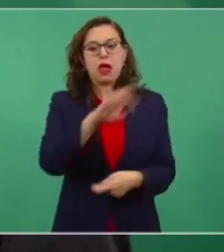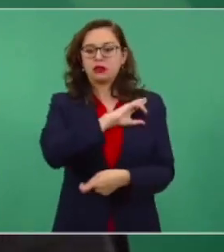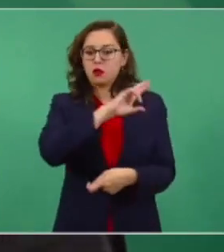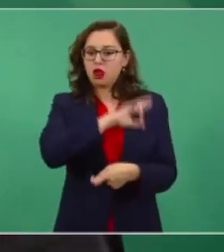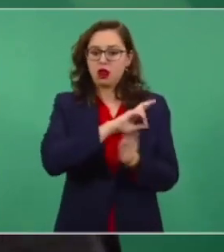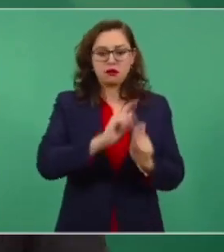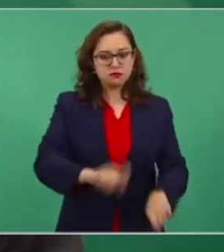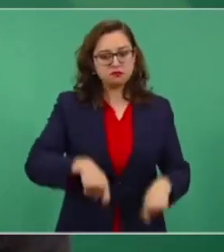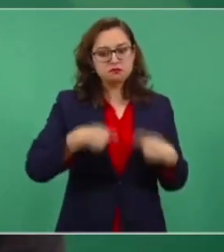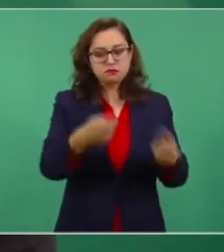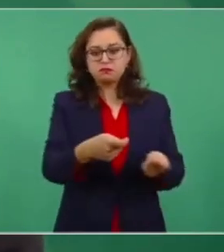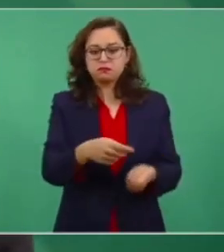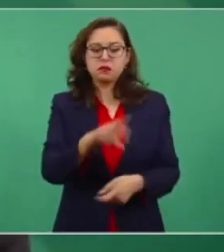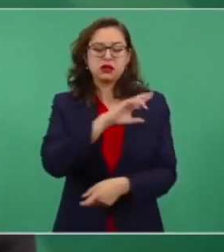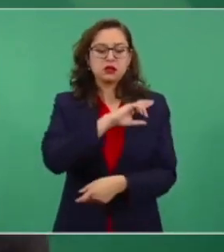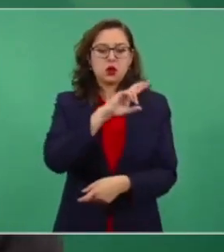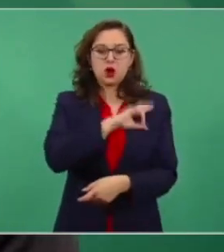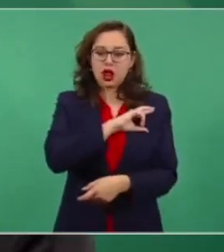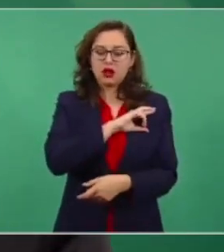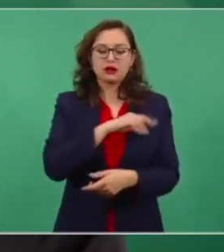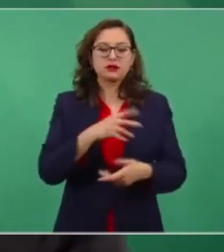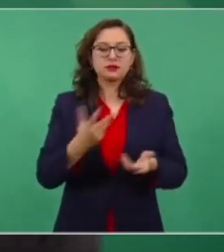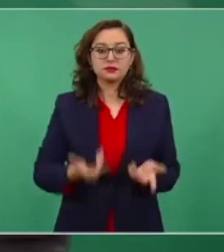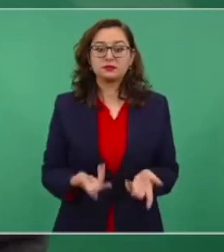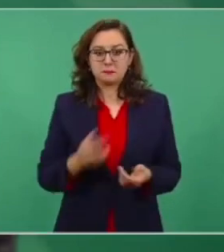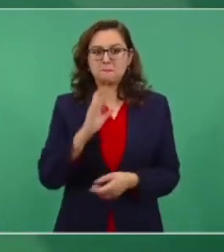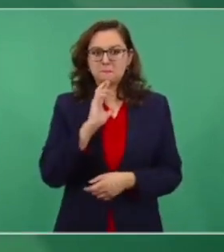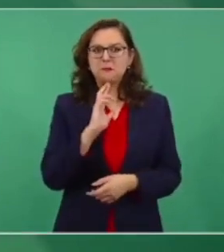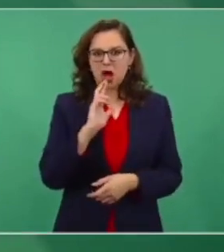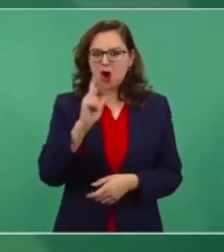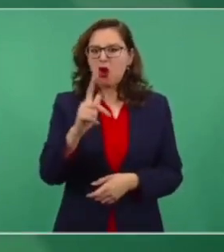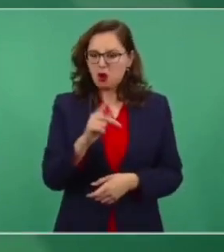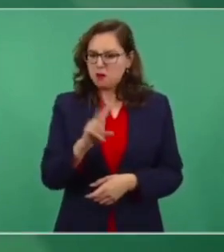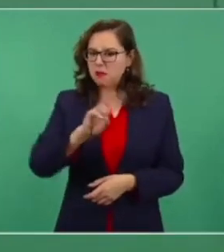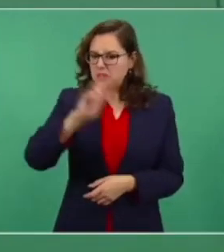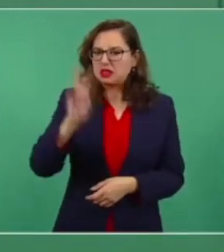fue a que era mejor